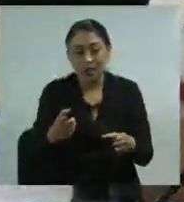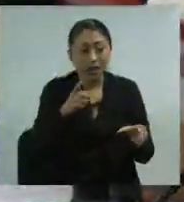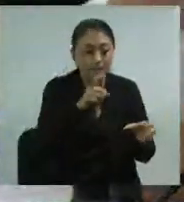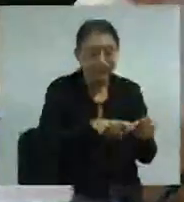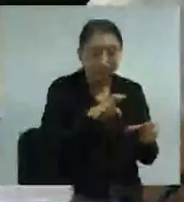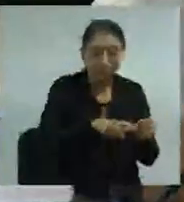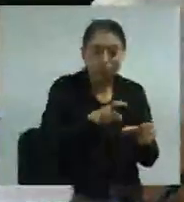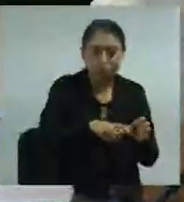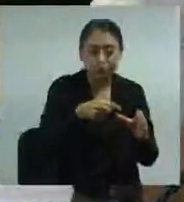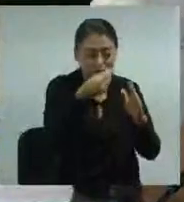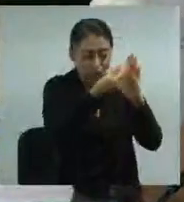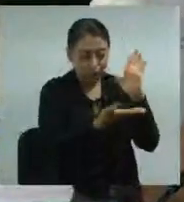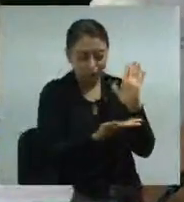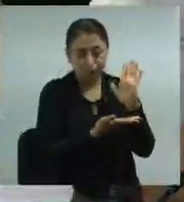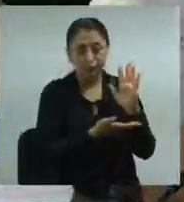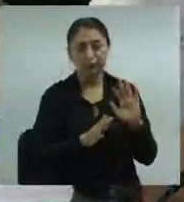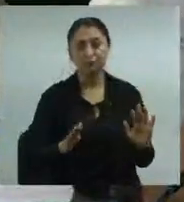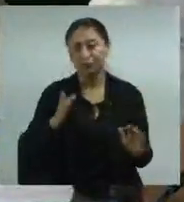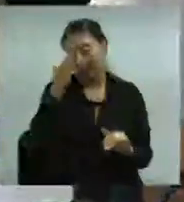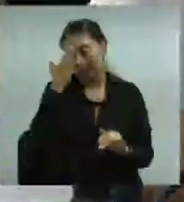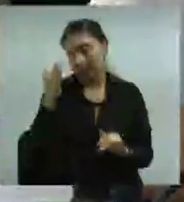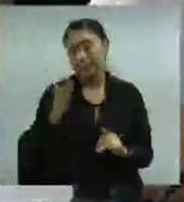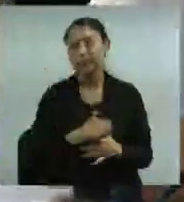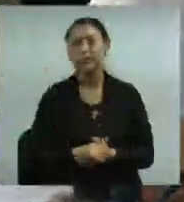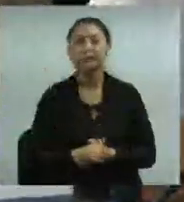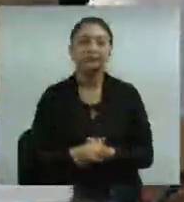proceso transparente. Gracias, presidente.